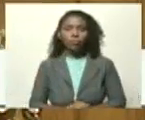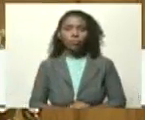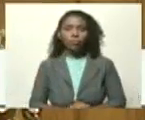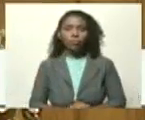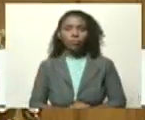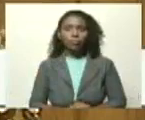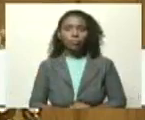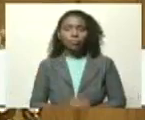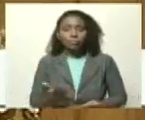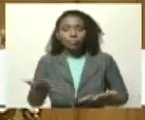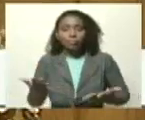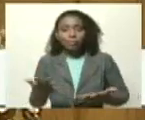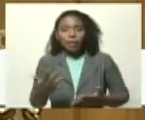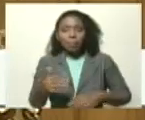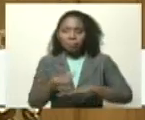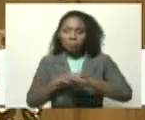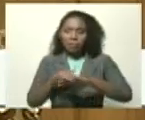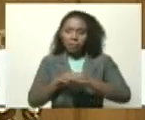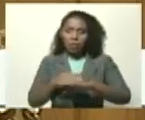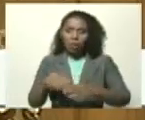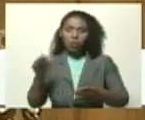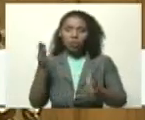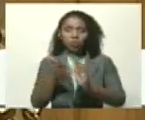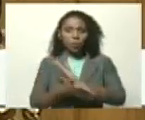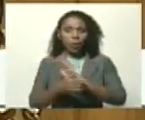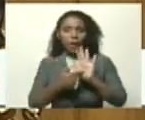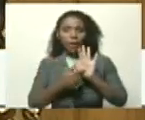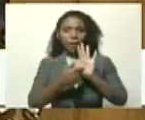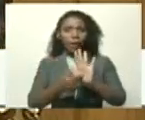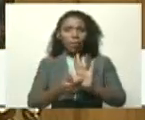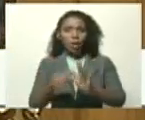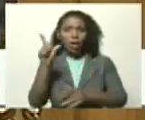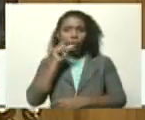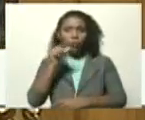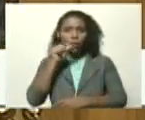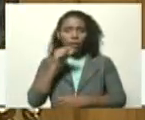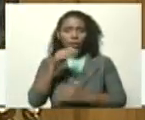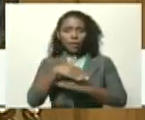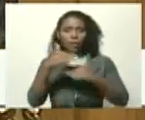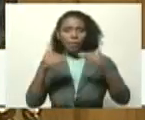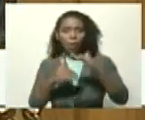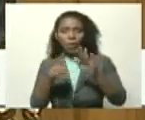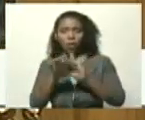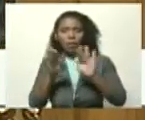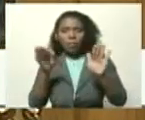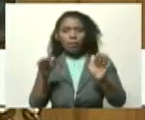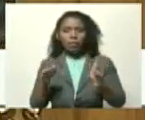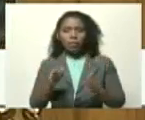Y perdóneme que vuelva sobre el ejemplo del tuit que estaba debajo de una mesa.